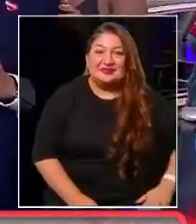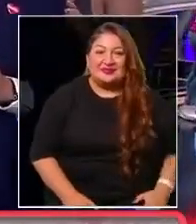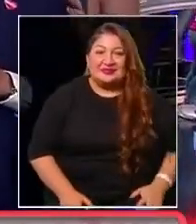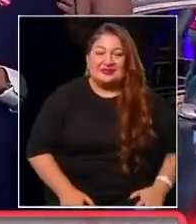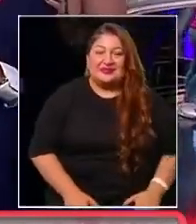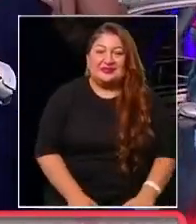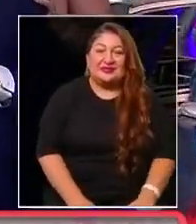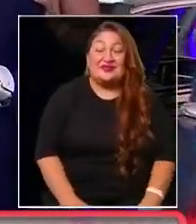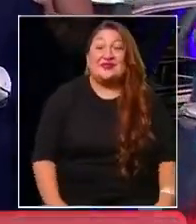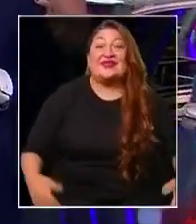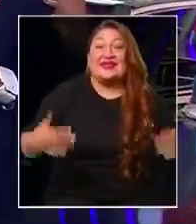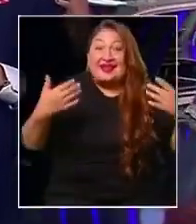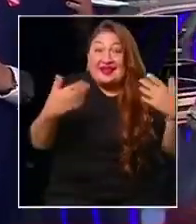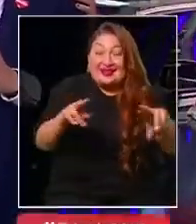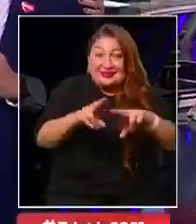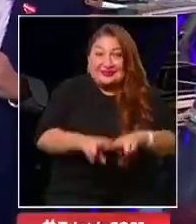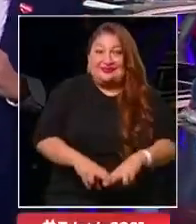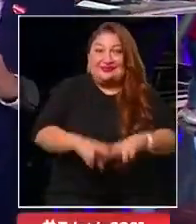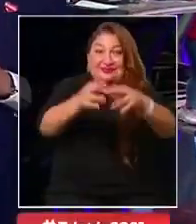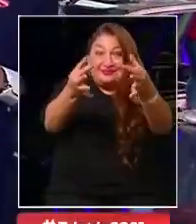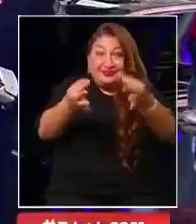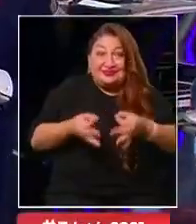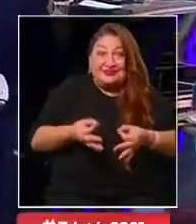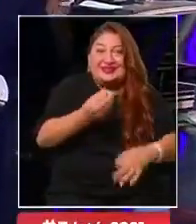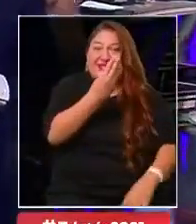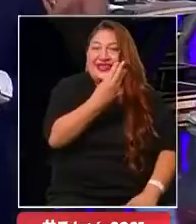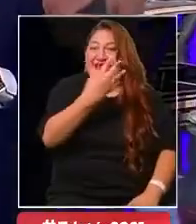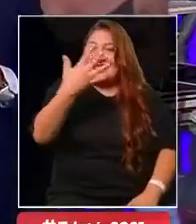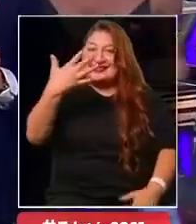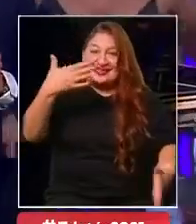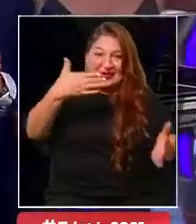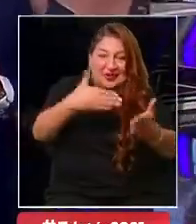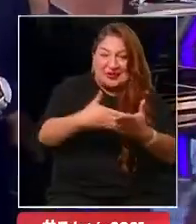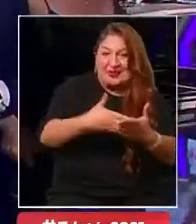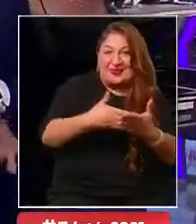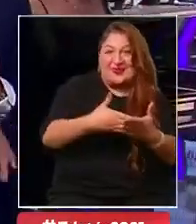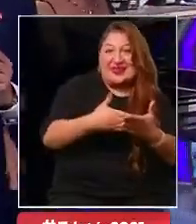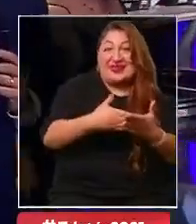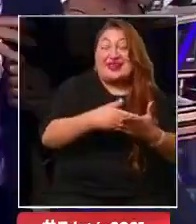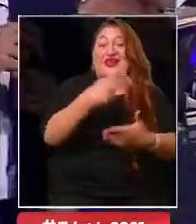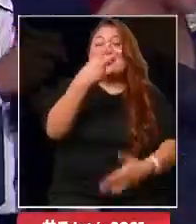aquí he estado con 35 mil